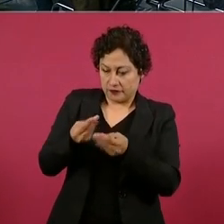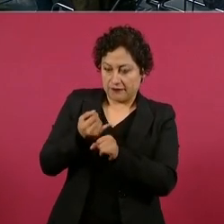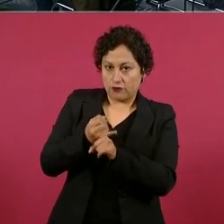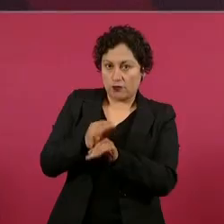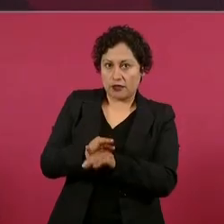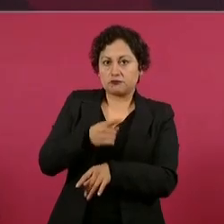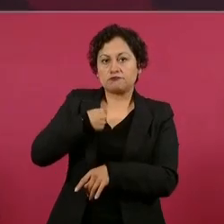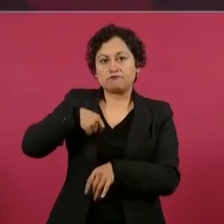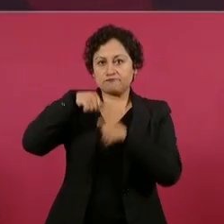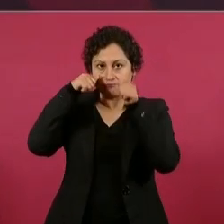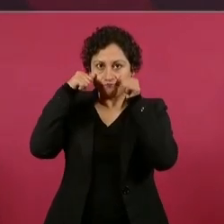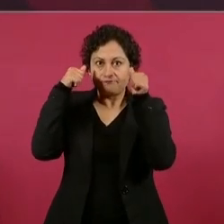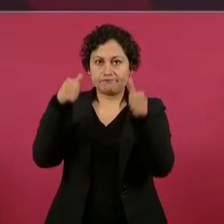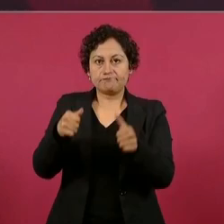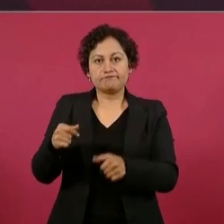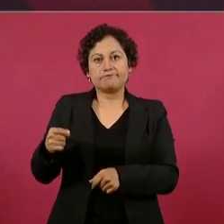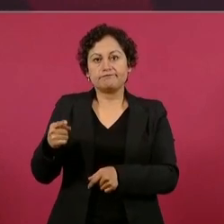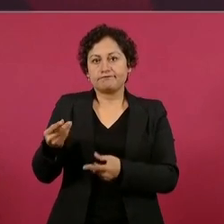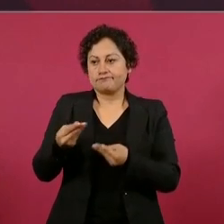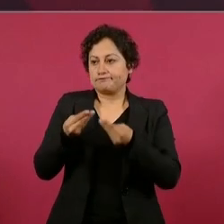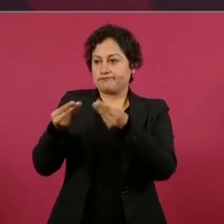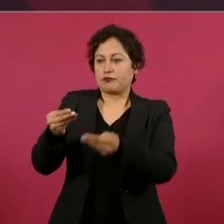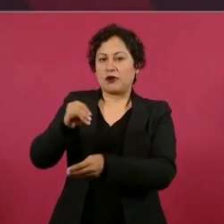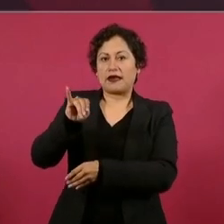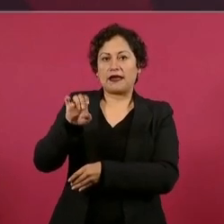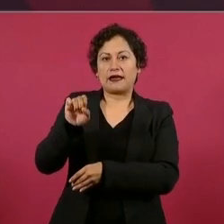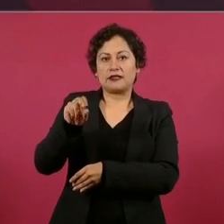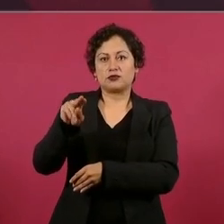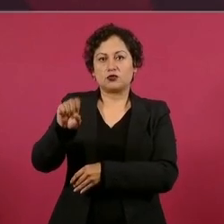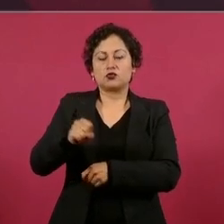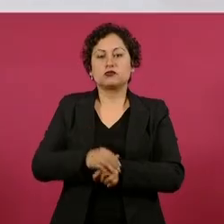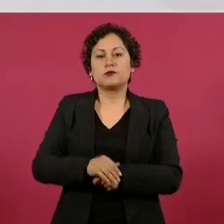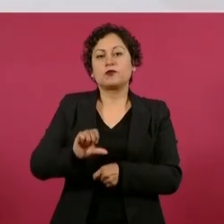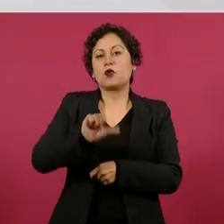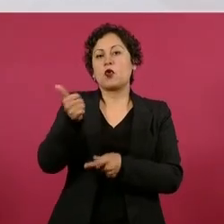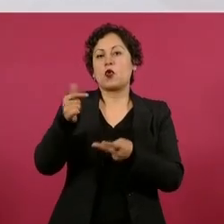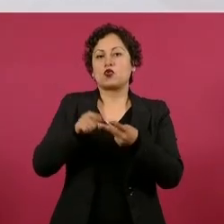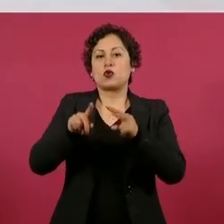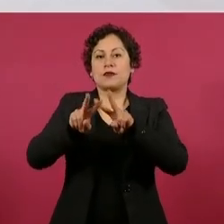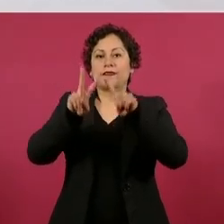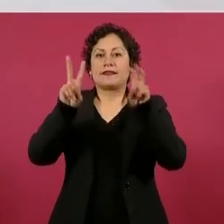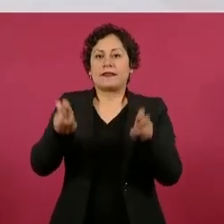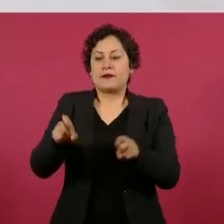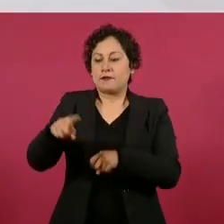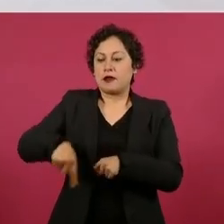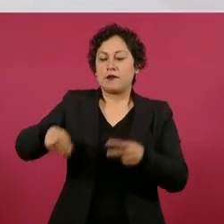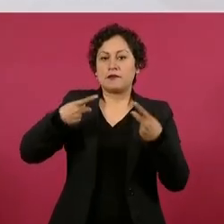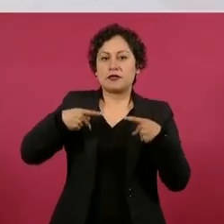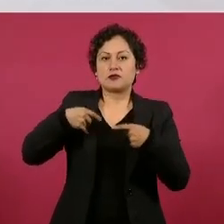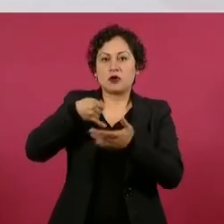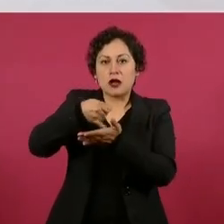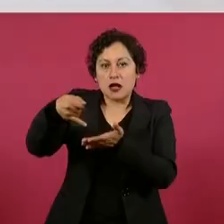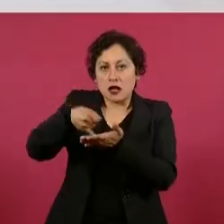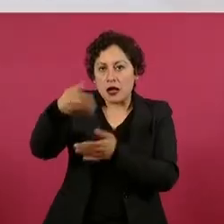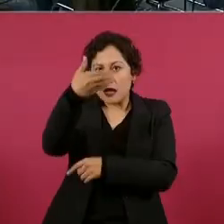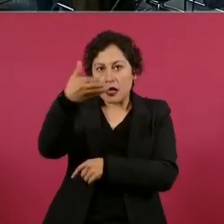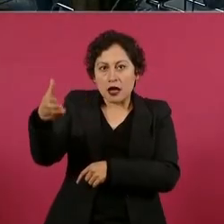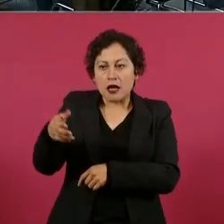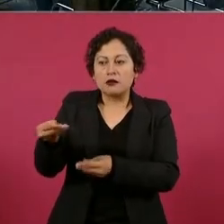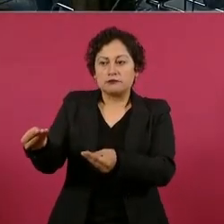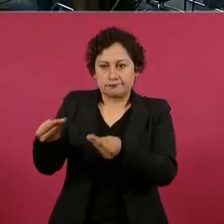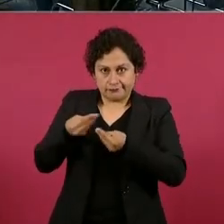vemos. Sí, presidente. Con Jesús. Y lo de los campesinos también, para ver qué podemos hacer.